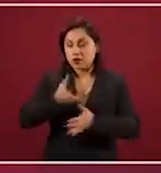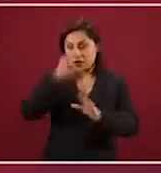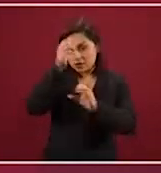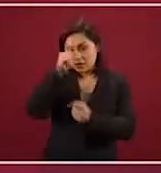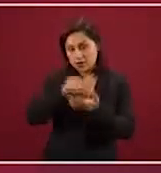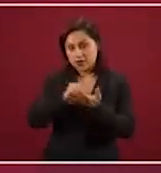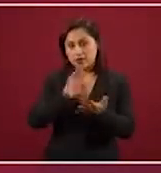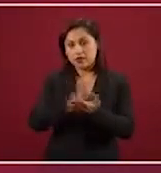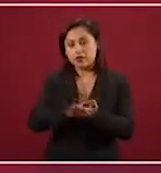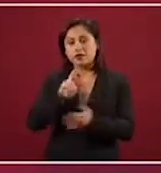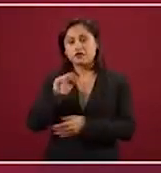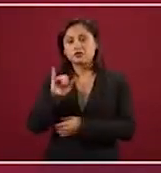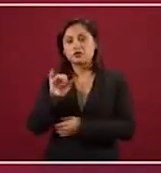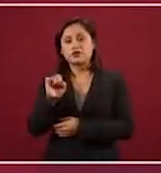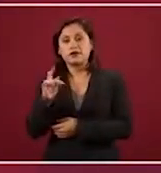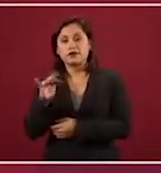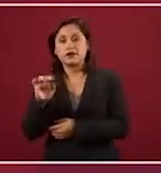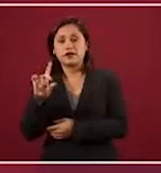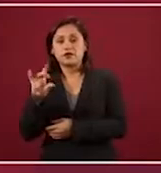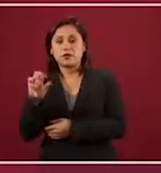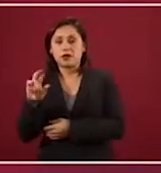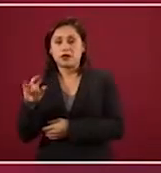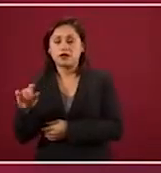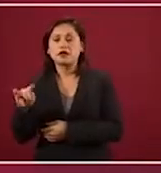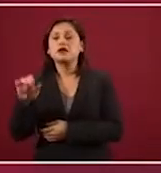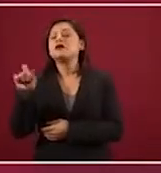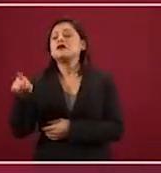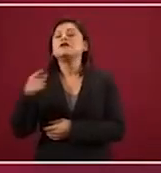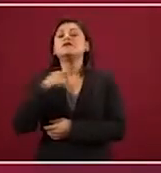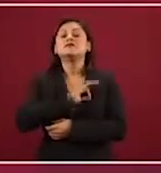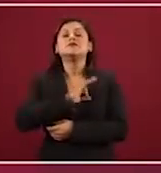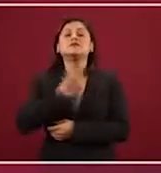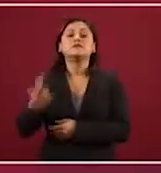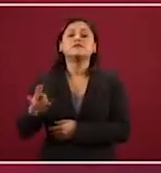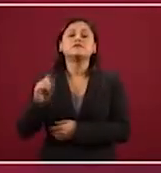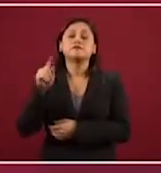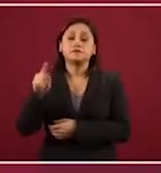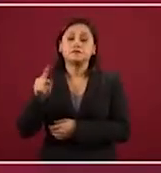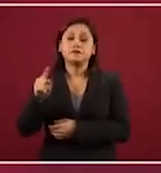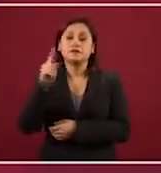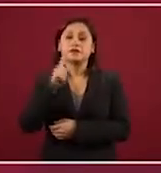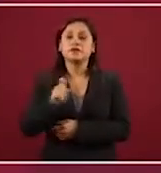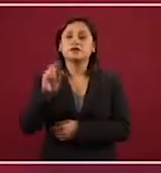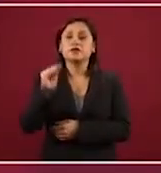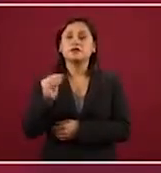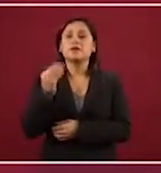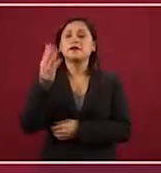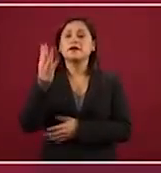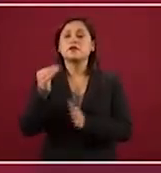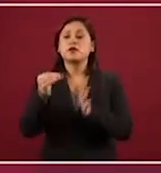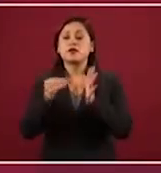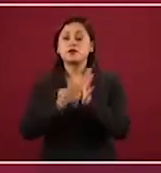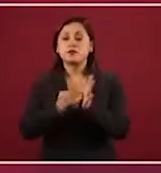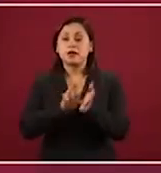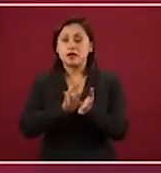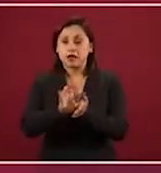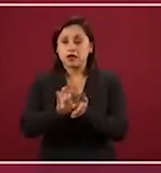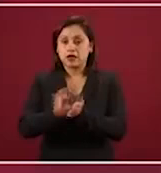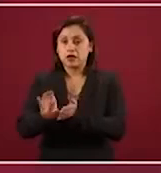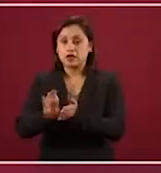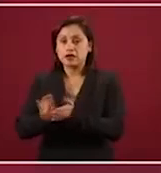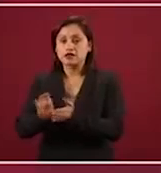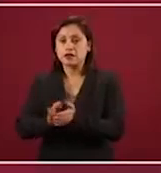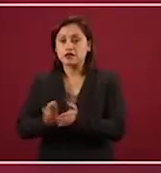marzo ahí nos comprometimos a reestructurar 194 mil créditos decirles que al cierre de noviembre